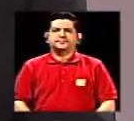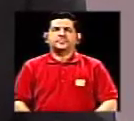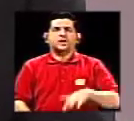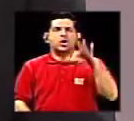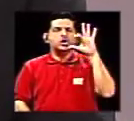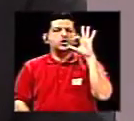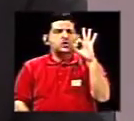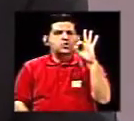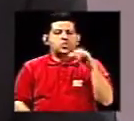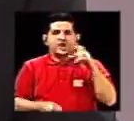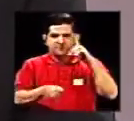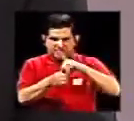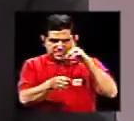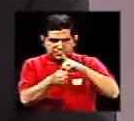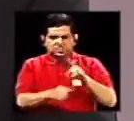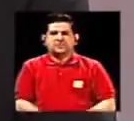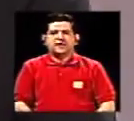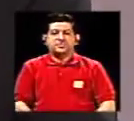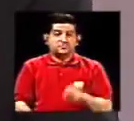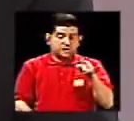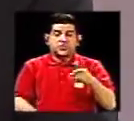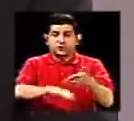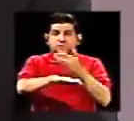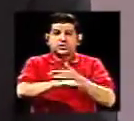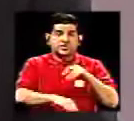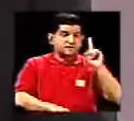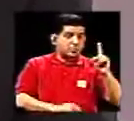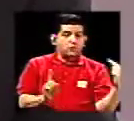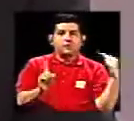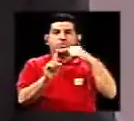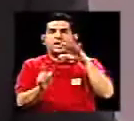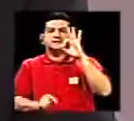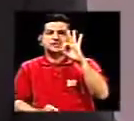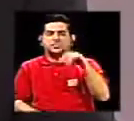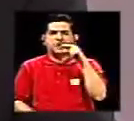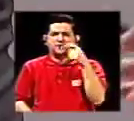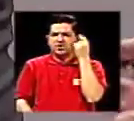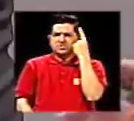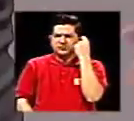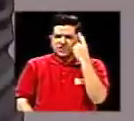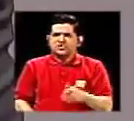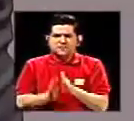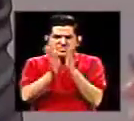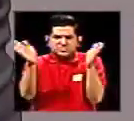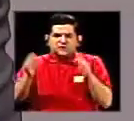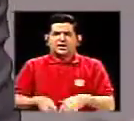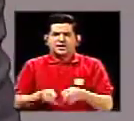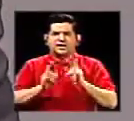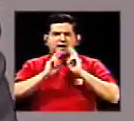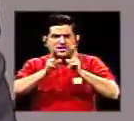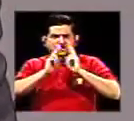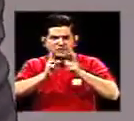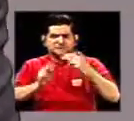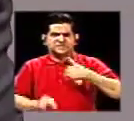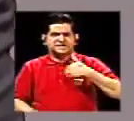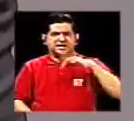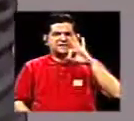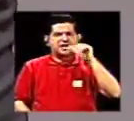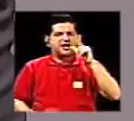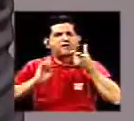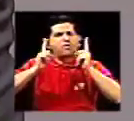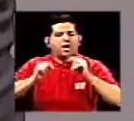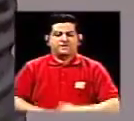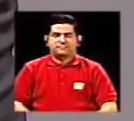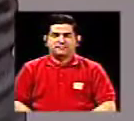9 uh-huh. diputados, crecen de 1 a 9. Uh-huh. En términos generales, ¿cuál es su interpretación de esos resultados de Frente Amplio? Bueno, yo